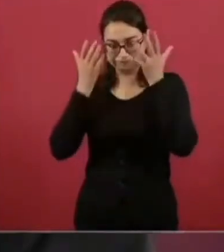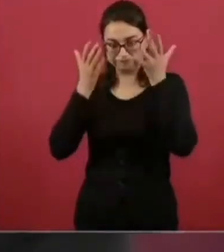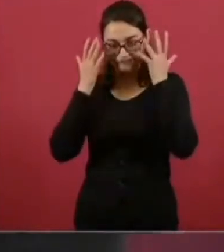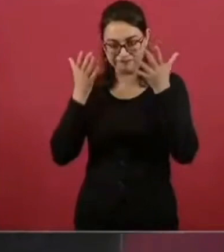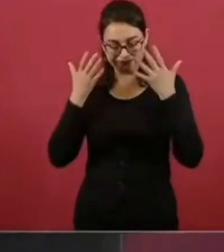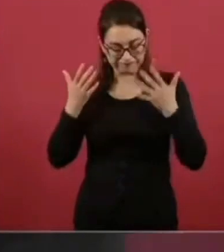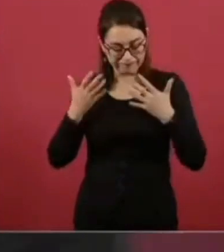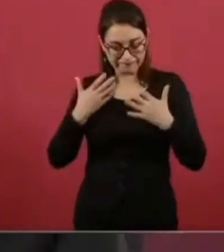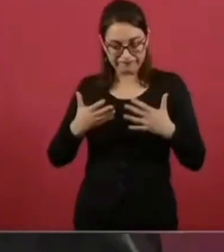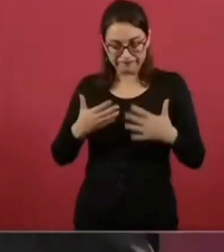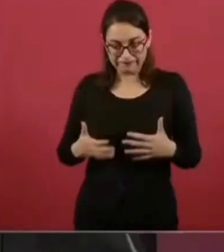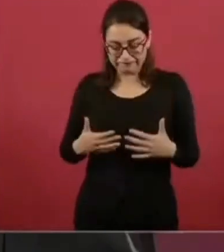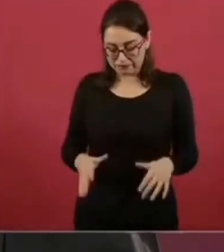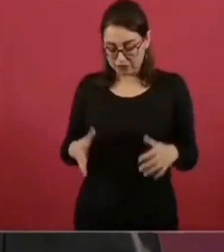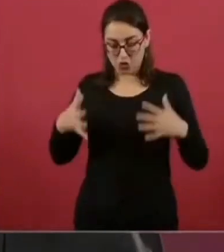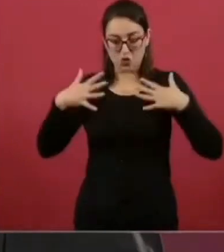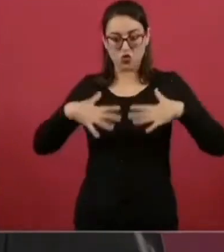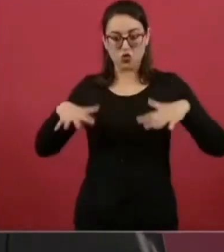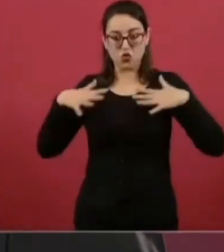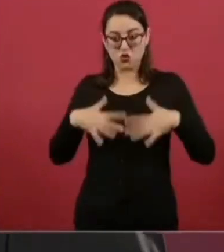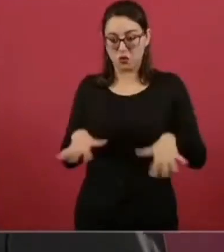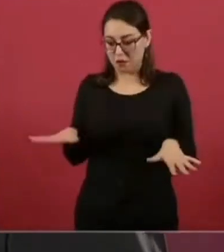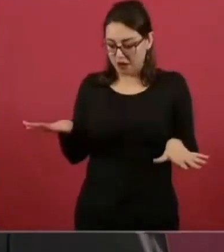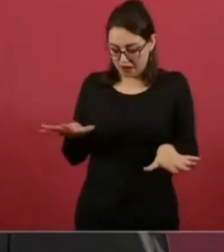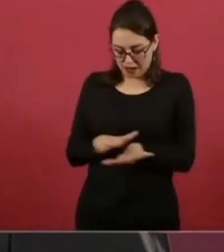Ahí me cambiaba